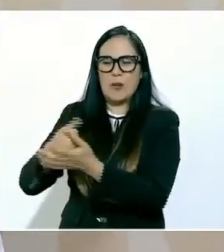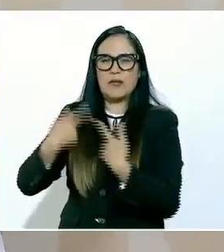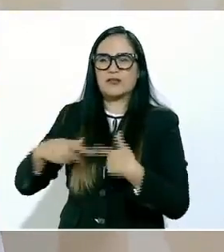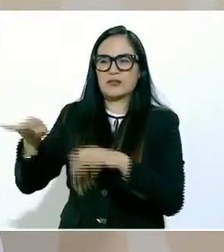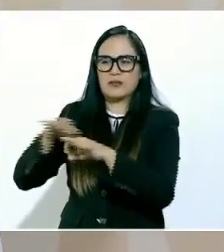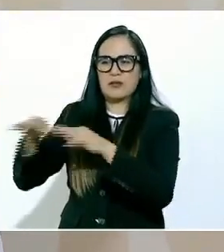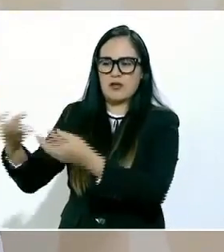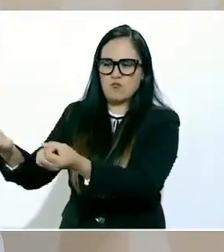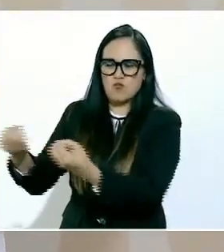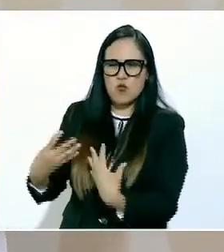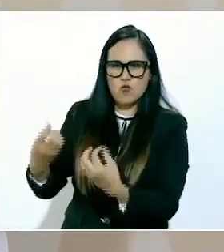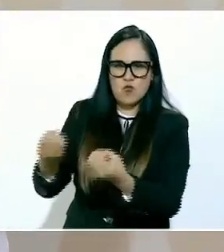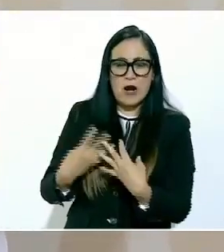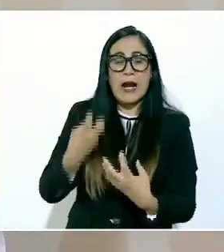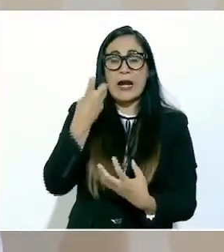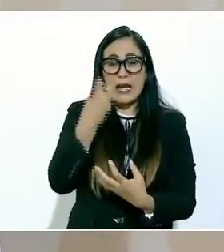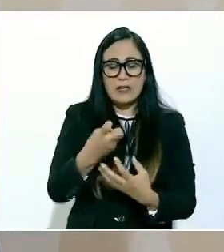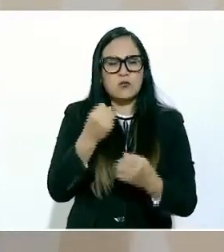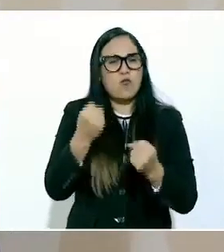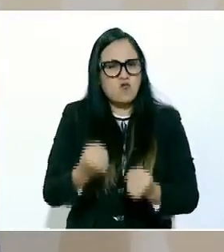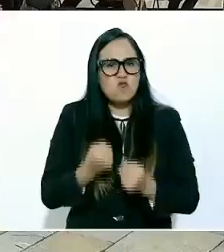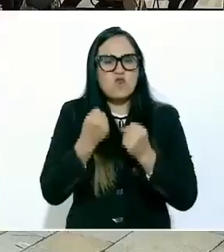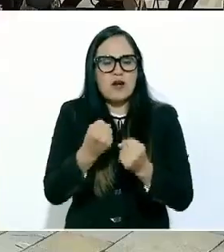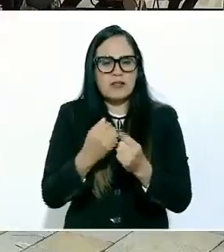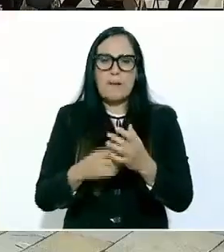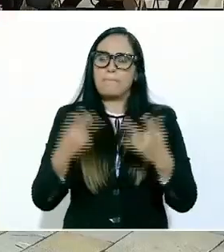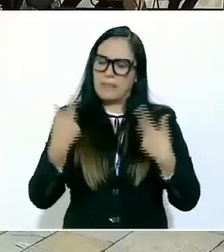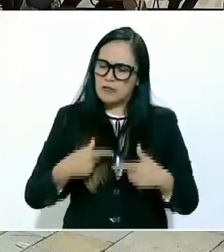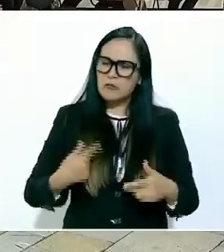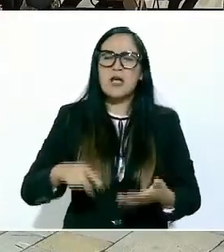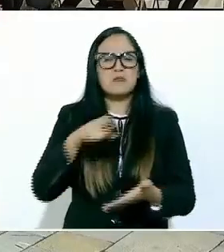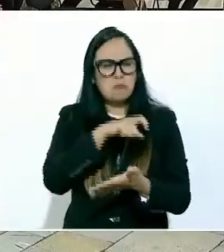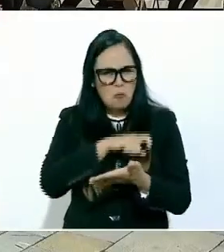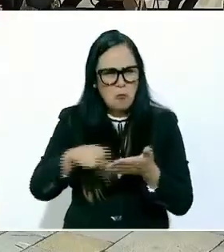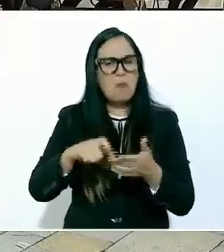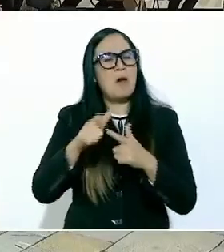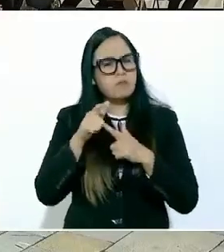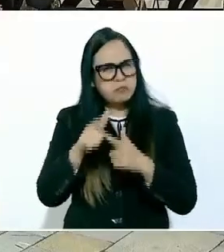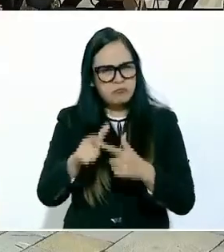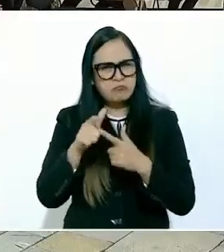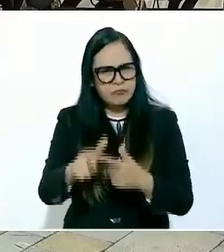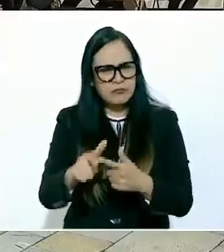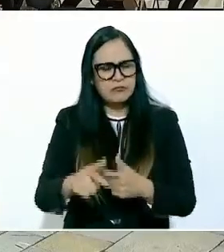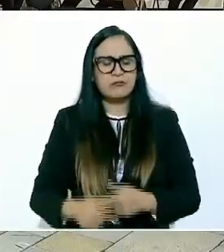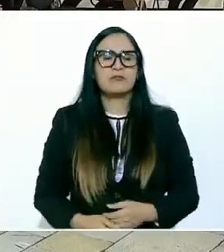fortaleció el consumo. Este año